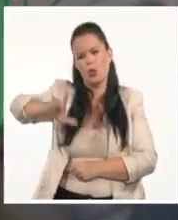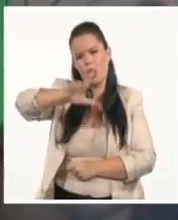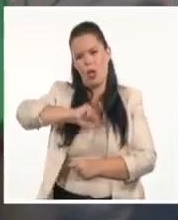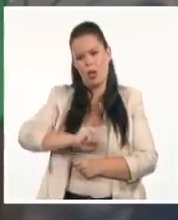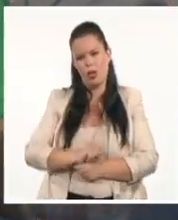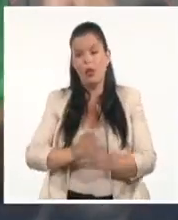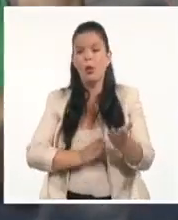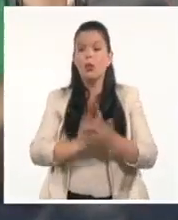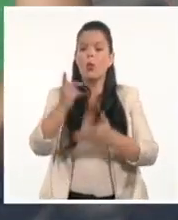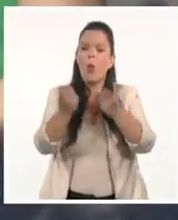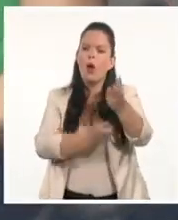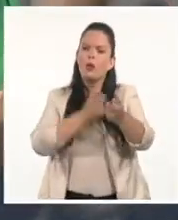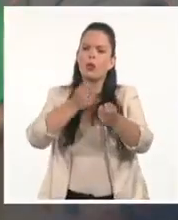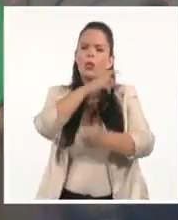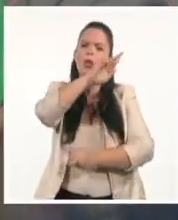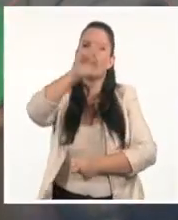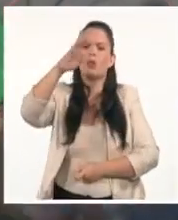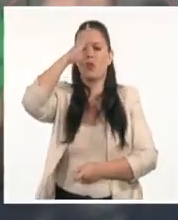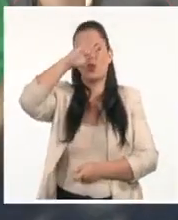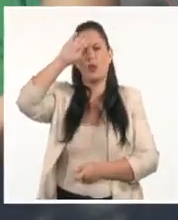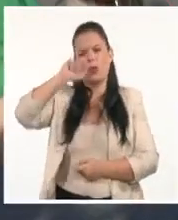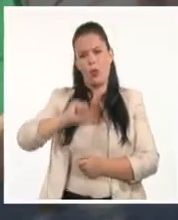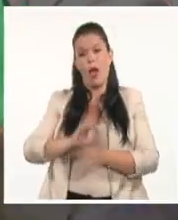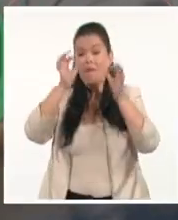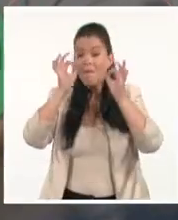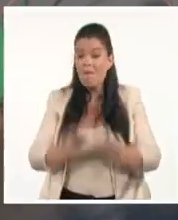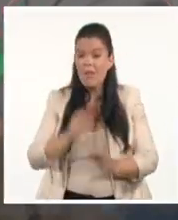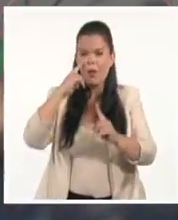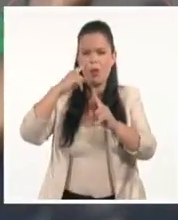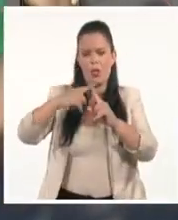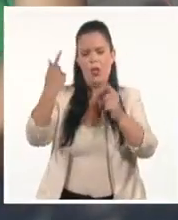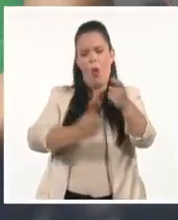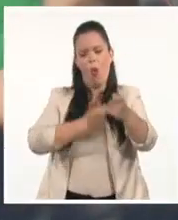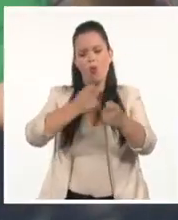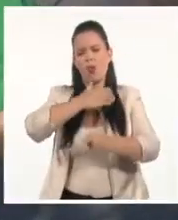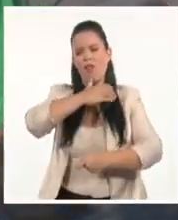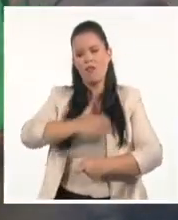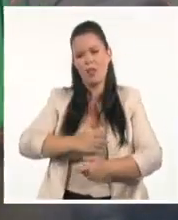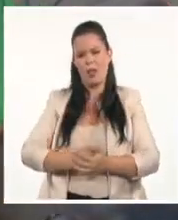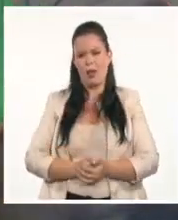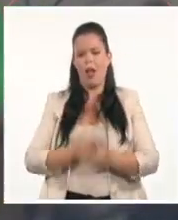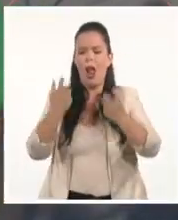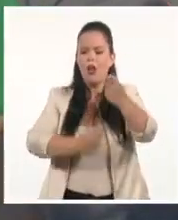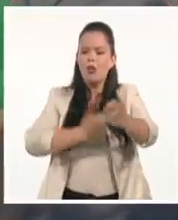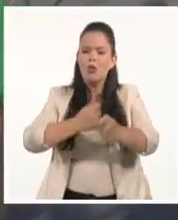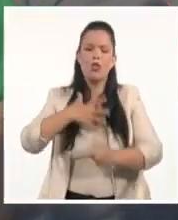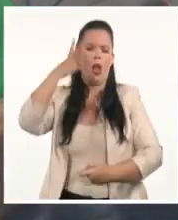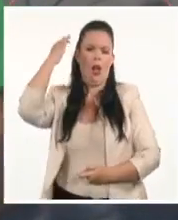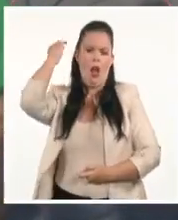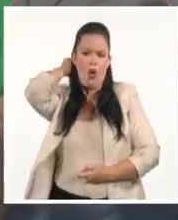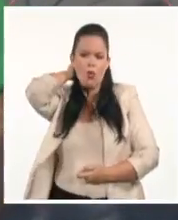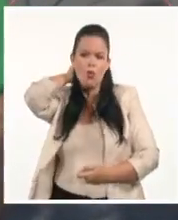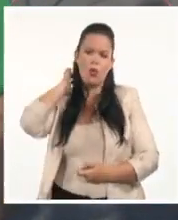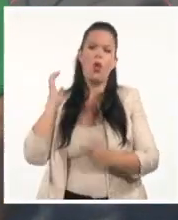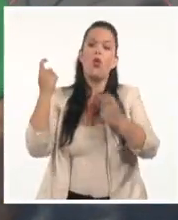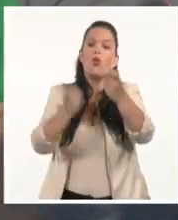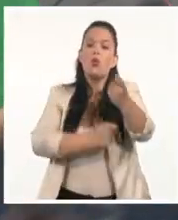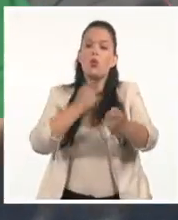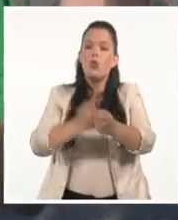revolución cubana, por lo que ha luchado, por lo que luchó Fidel, por lo que ha luchado Raúl, por lo que lucha nuestro gobierno encabezado por el